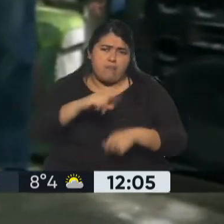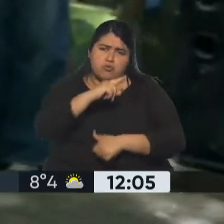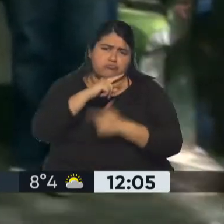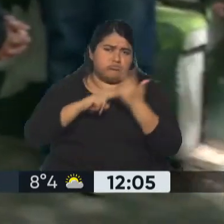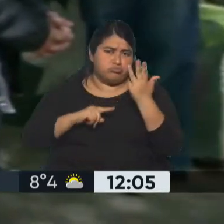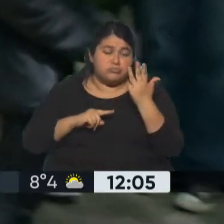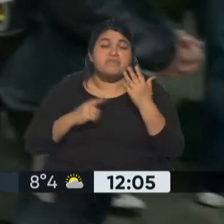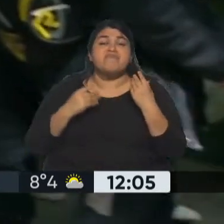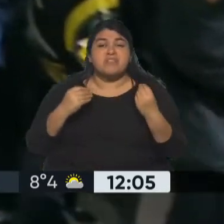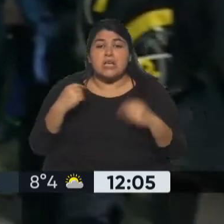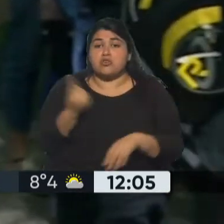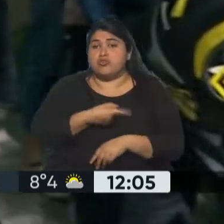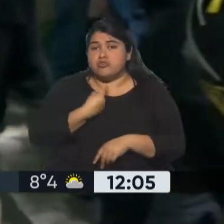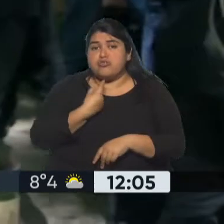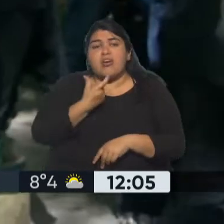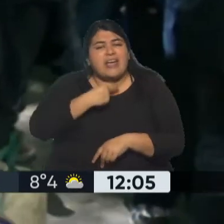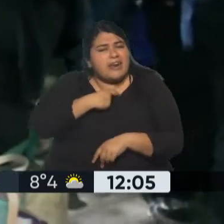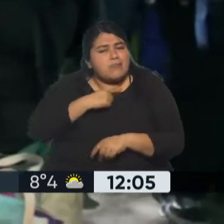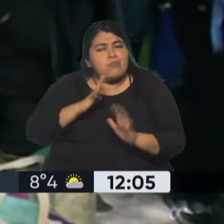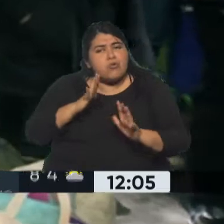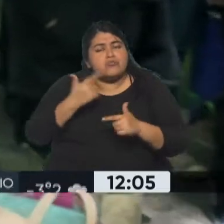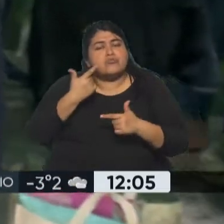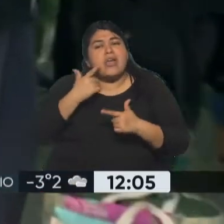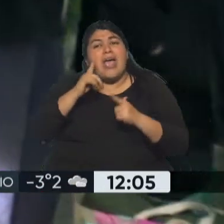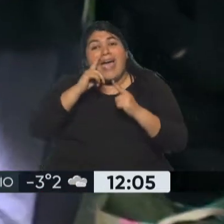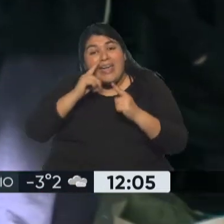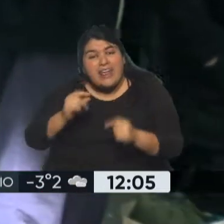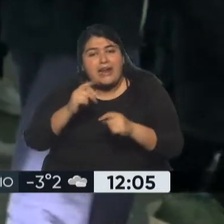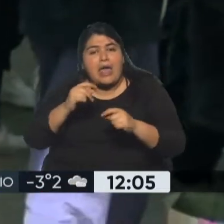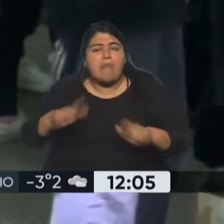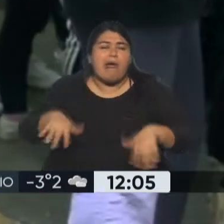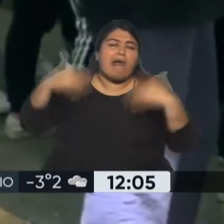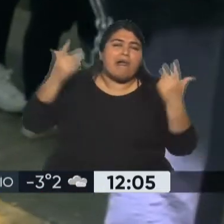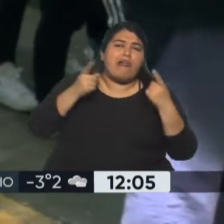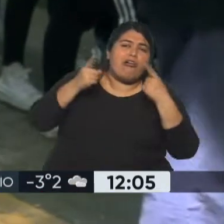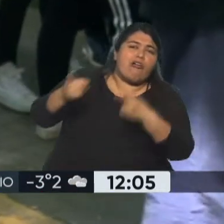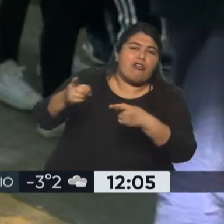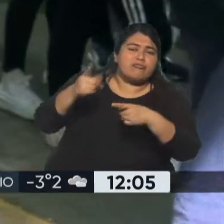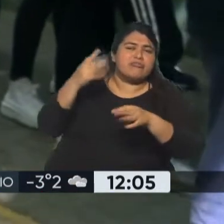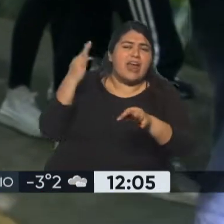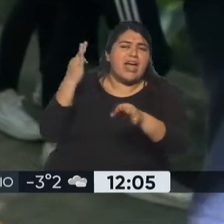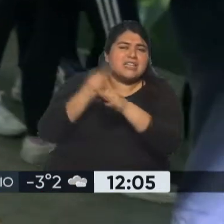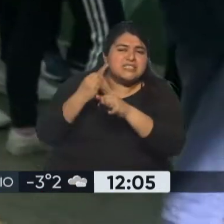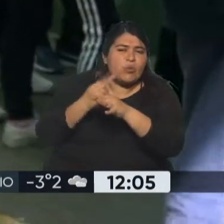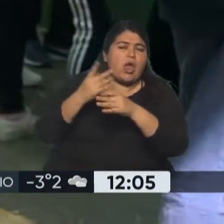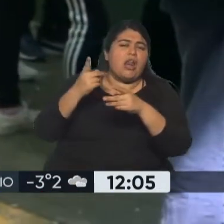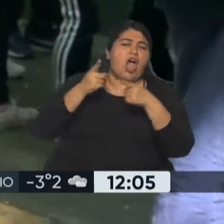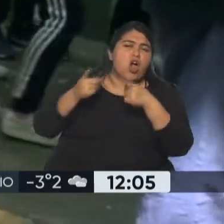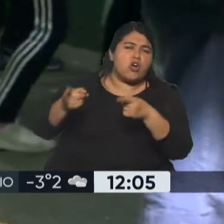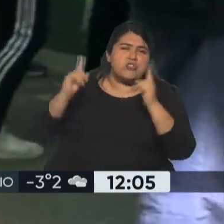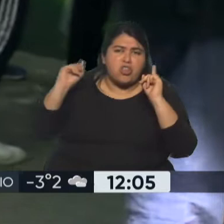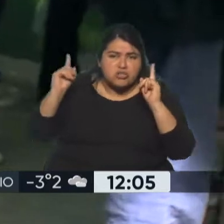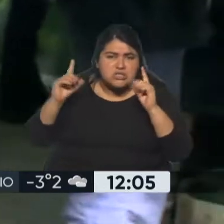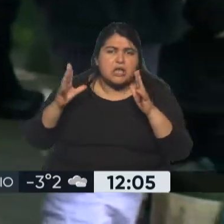pero nos gustaría dejar también primero en instancia de que los reclamos no son hacia la institución ni hacia los directivos de la institución ni hacia